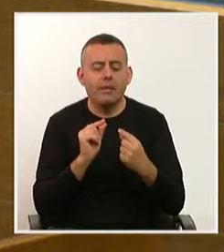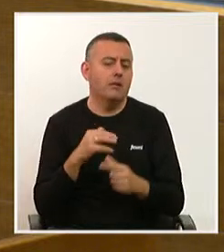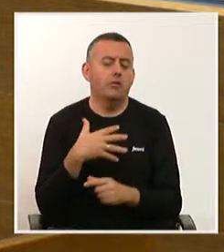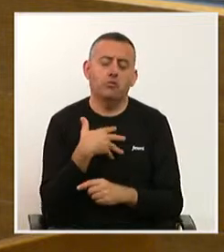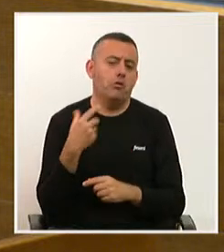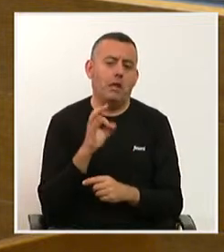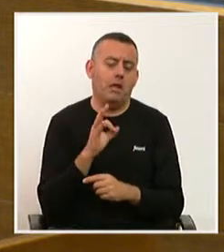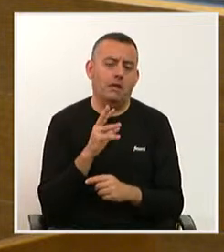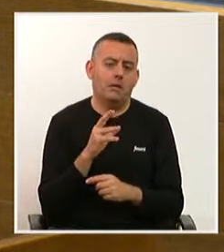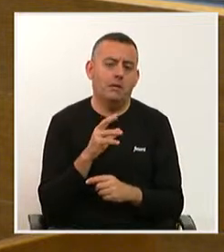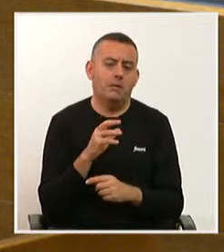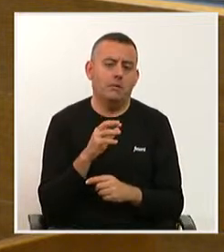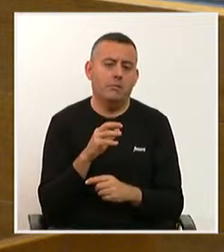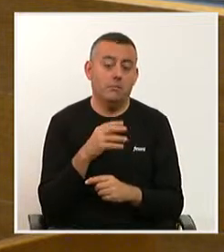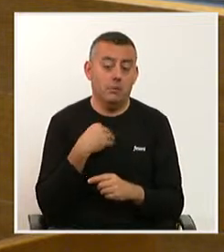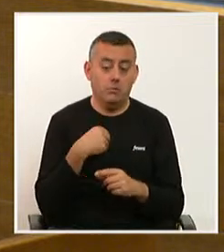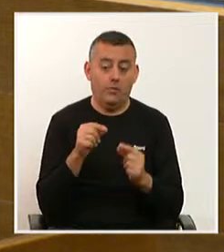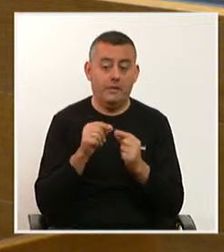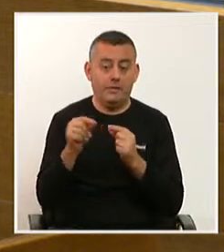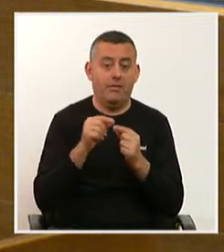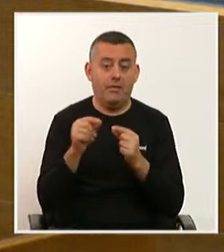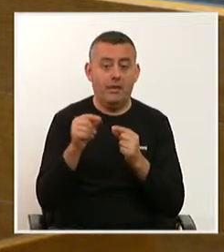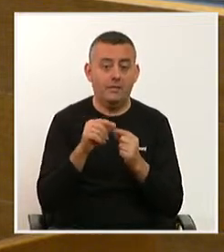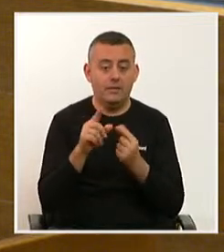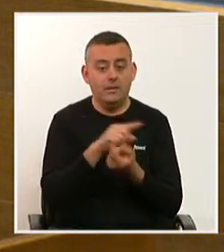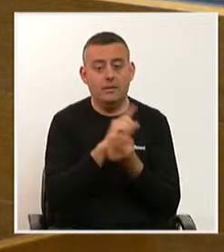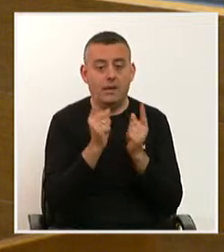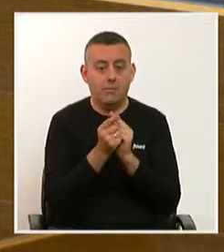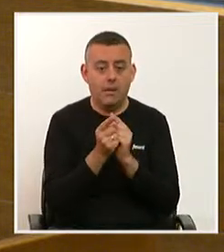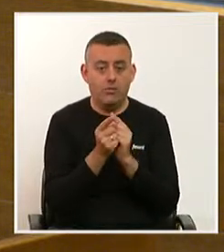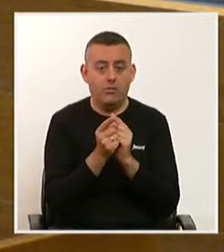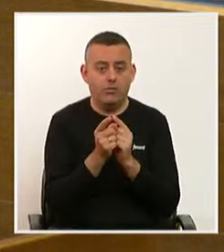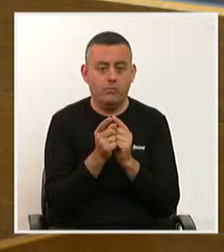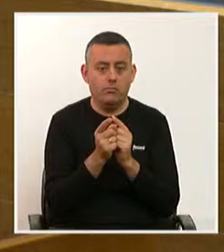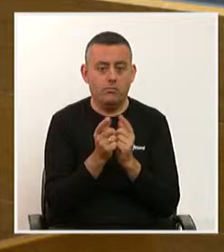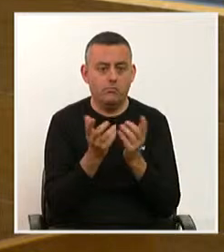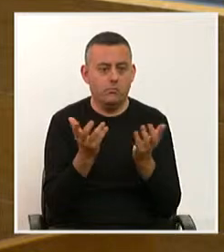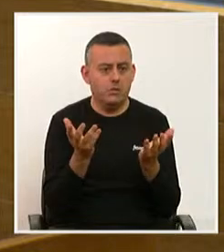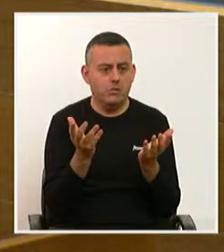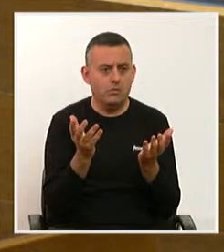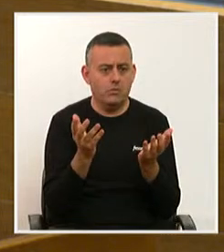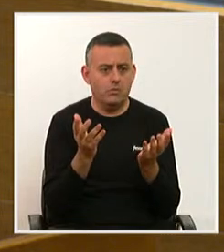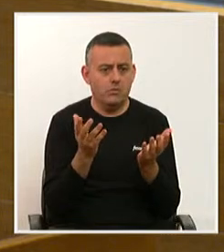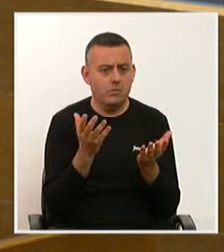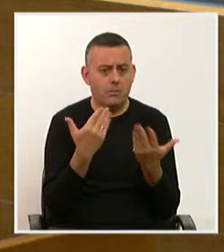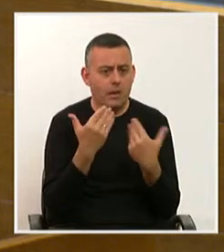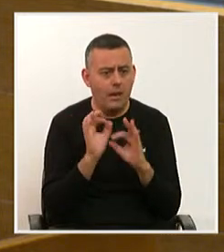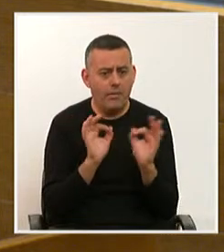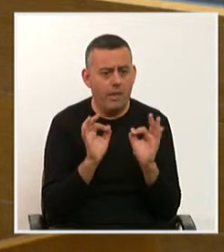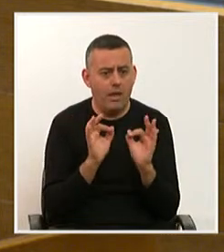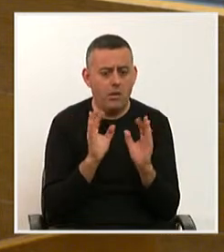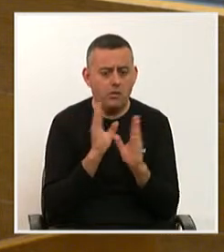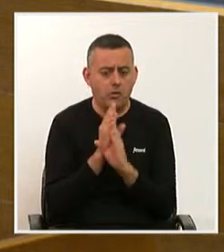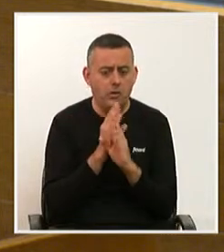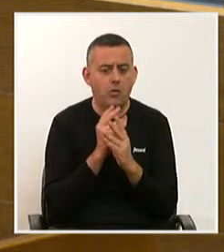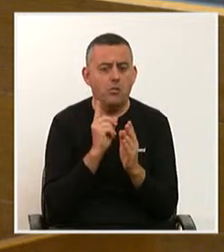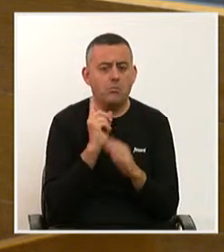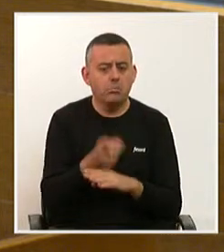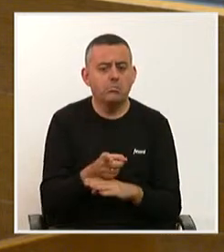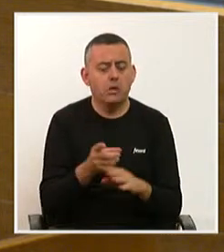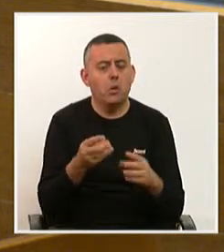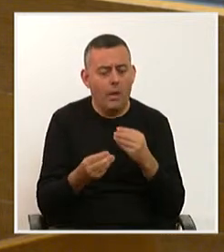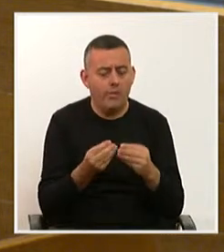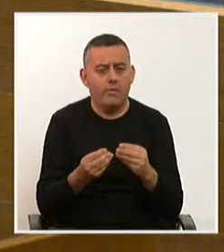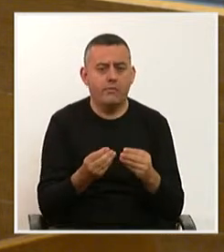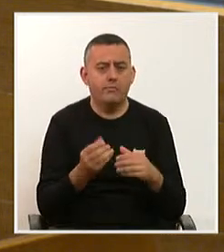de distancias que permite que las casas de apuesta sigan estando en los barrios trabajadores de nuestras ciudades y de nuestros pueblos por qué lo hicieron